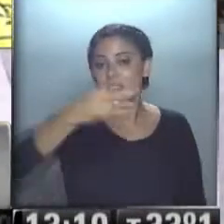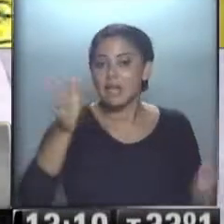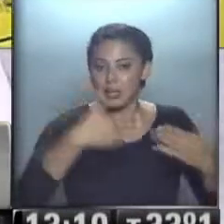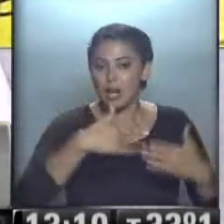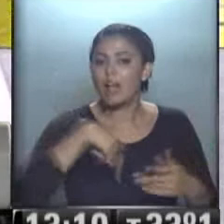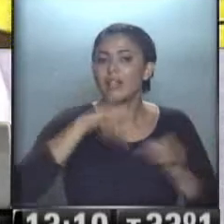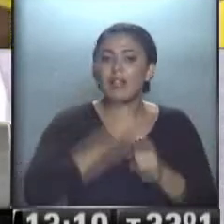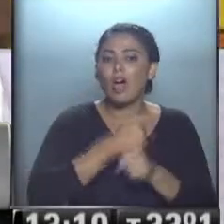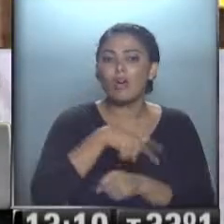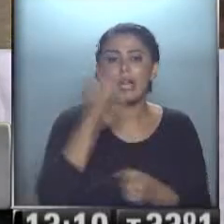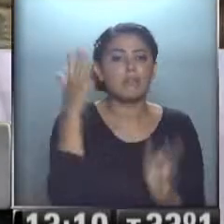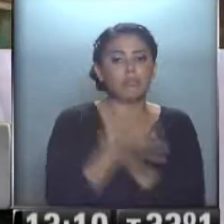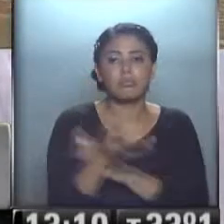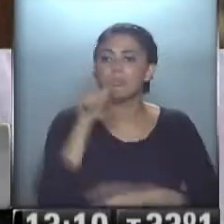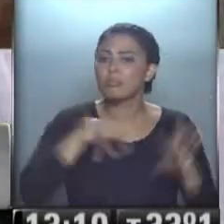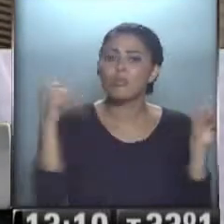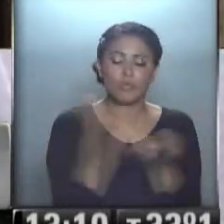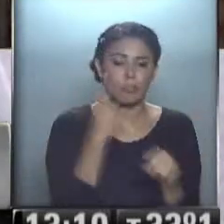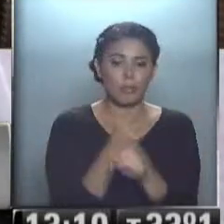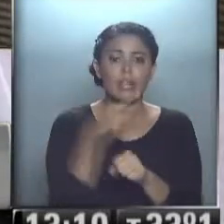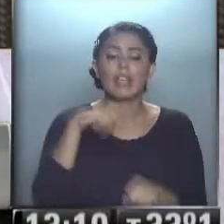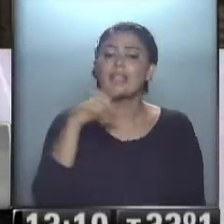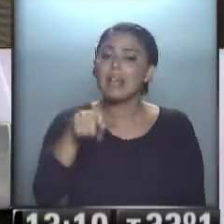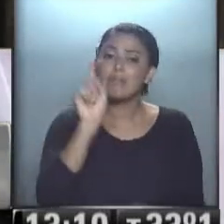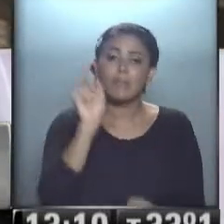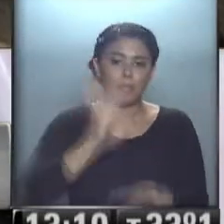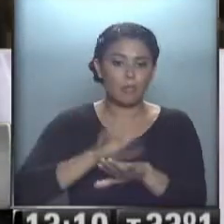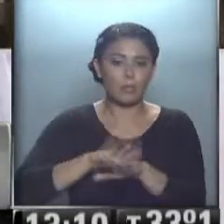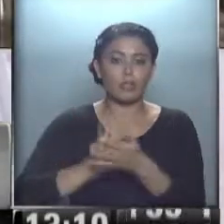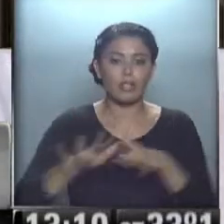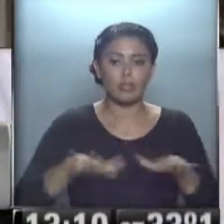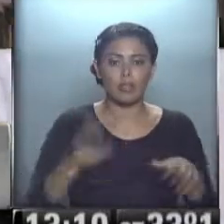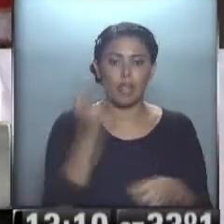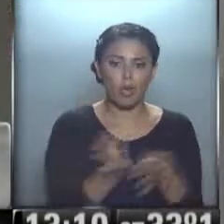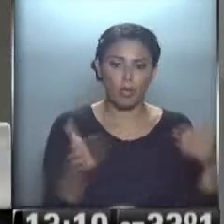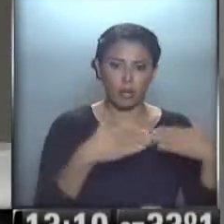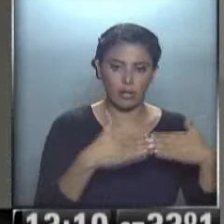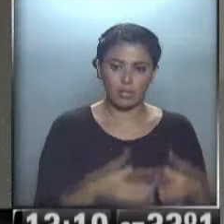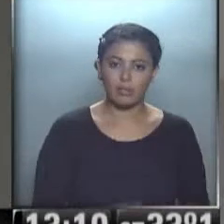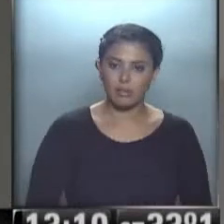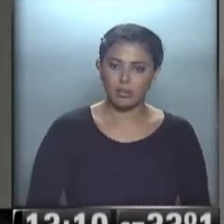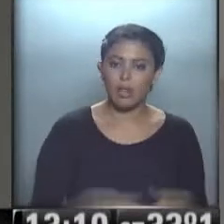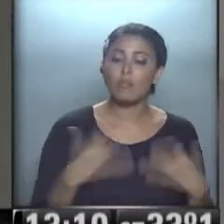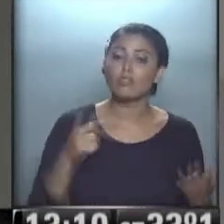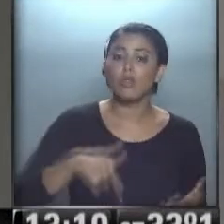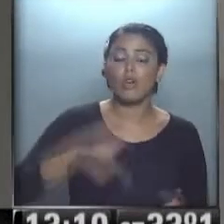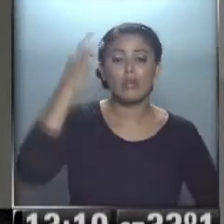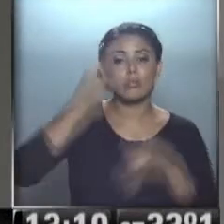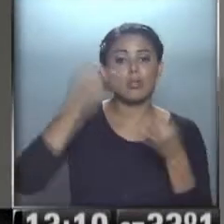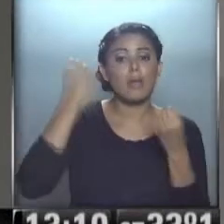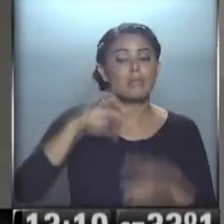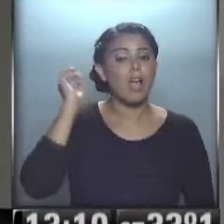ningún lado y lo responsabilizan a Mauricio Sánchez por lo ocurrido en el Guido Hispano. Silvia, por eso hay una causa penal